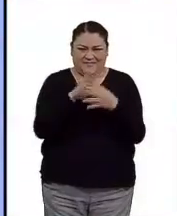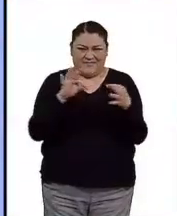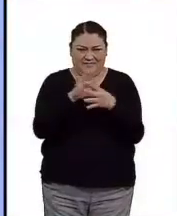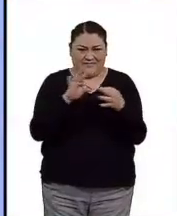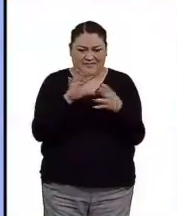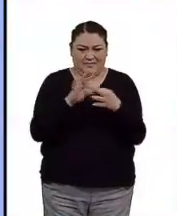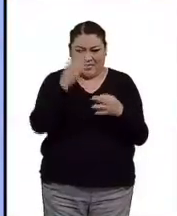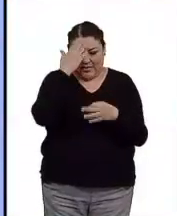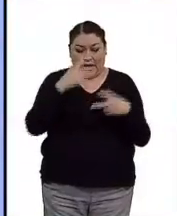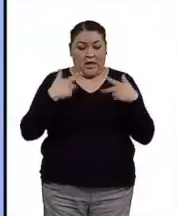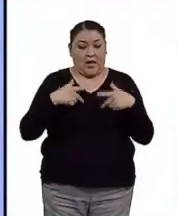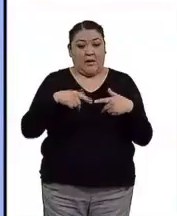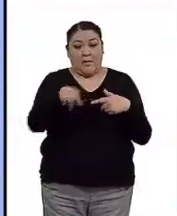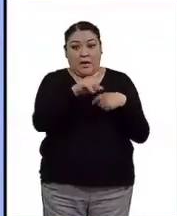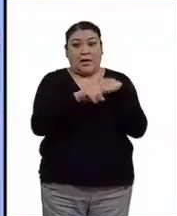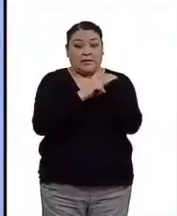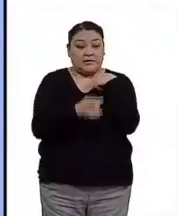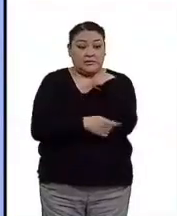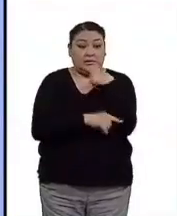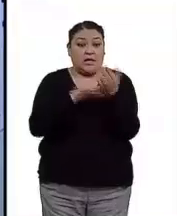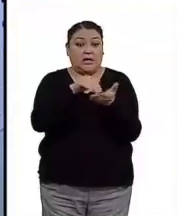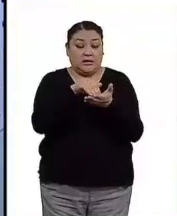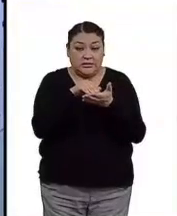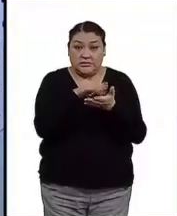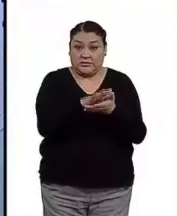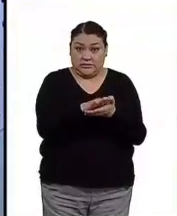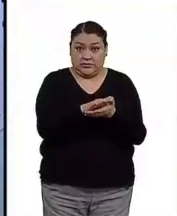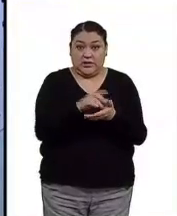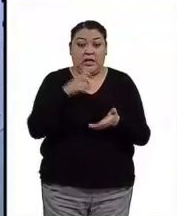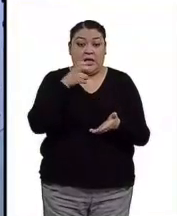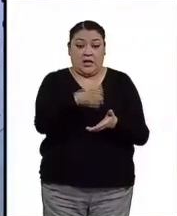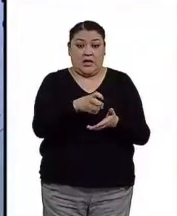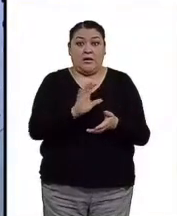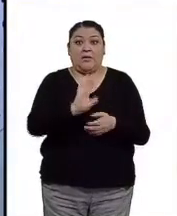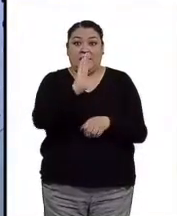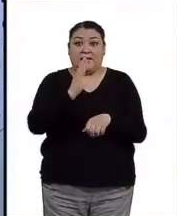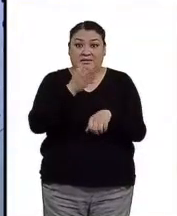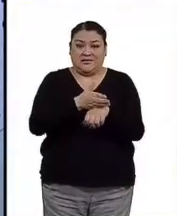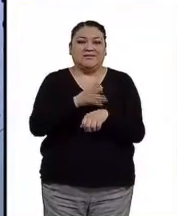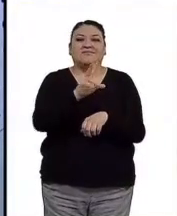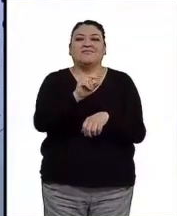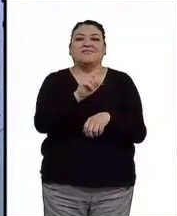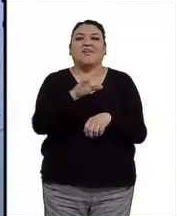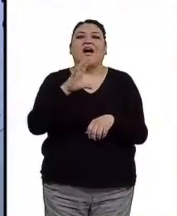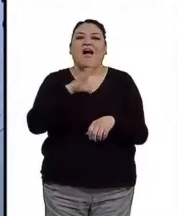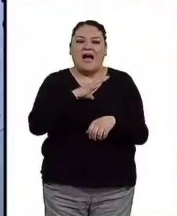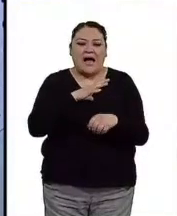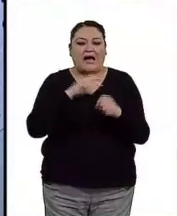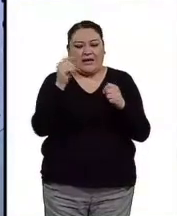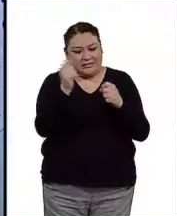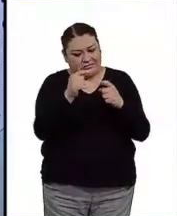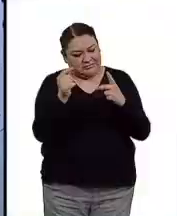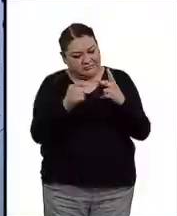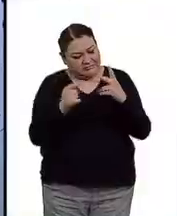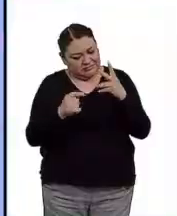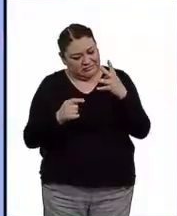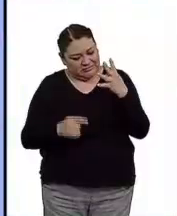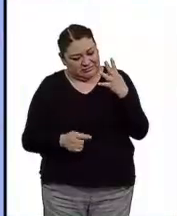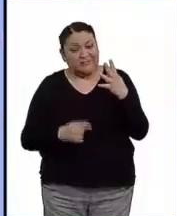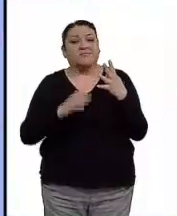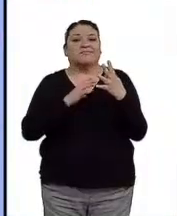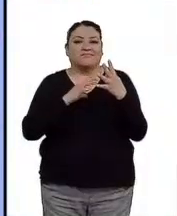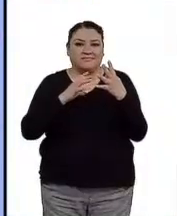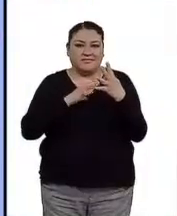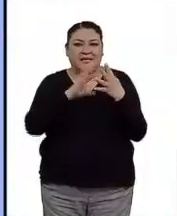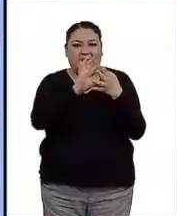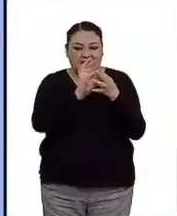que el despido por embarazo no es una consecuencia aislada, o sea, viene ligado de esta serie de factores. Y si nos podrías hablar un poco al